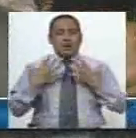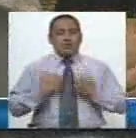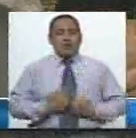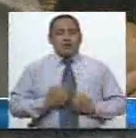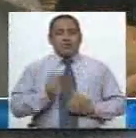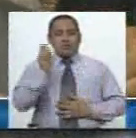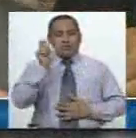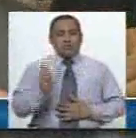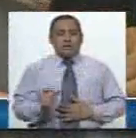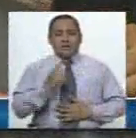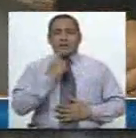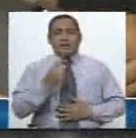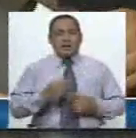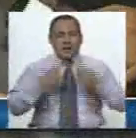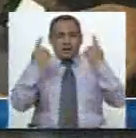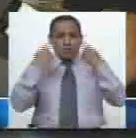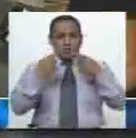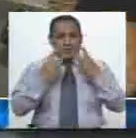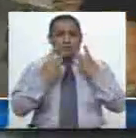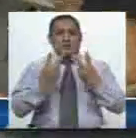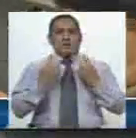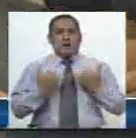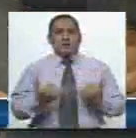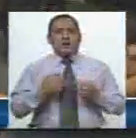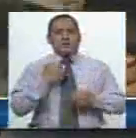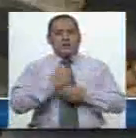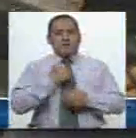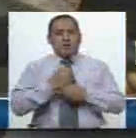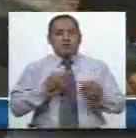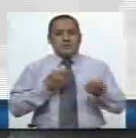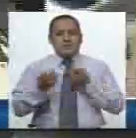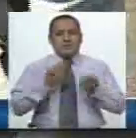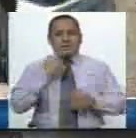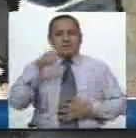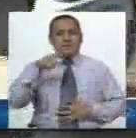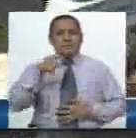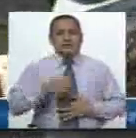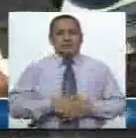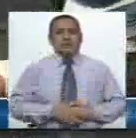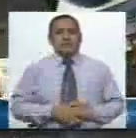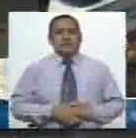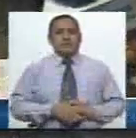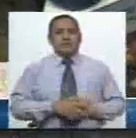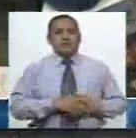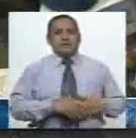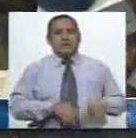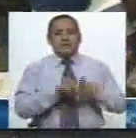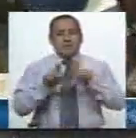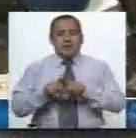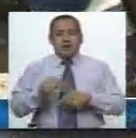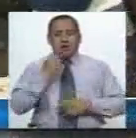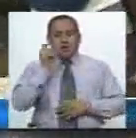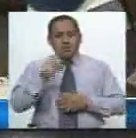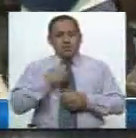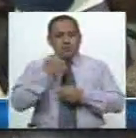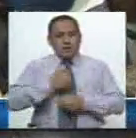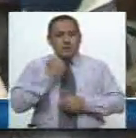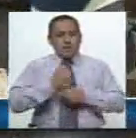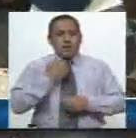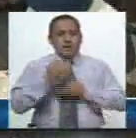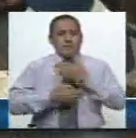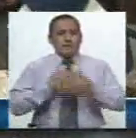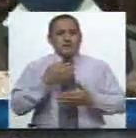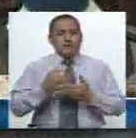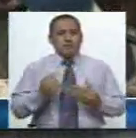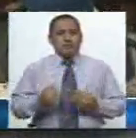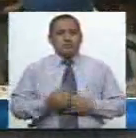defensa se pondrán de acuerdo en los trámites pertinentes. Disculpe. El procurador Salas ha estado desarrollando una labor